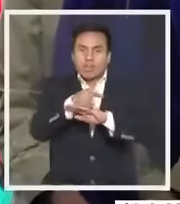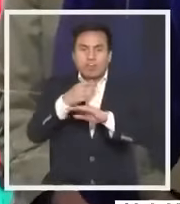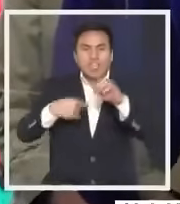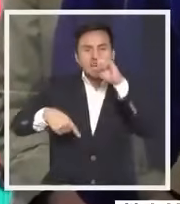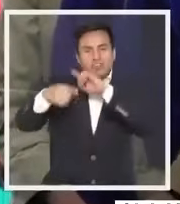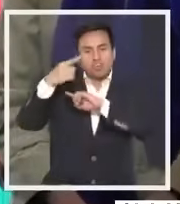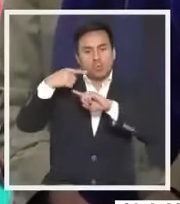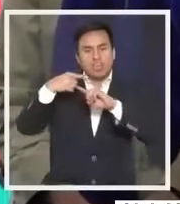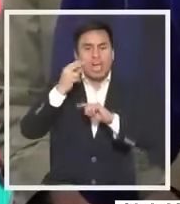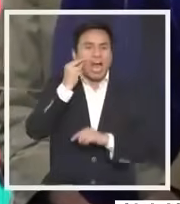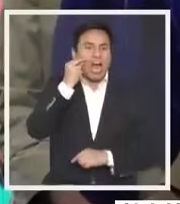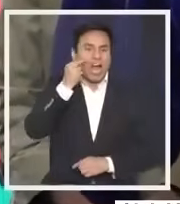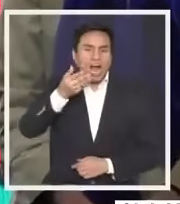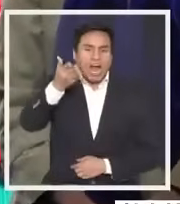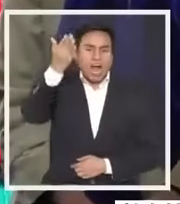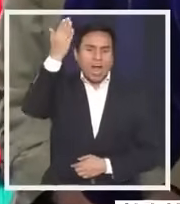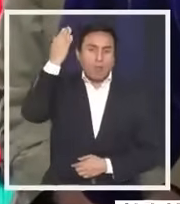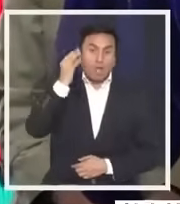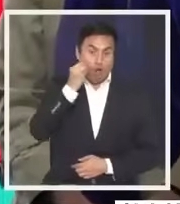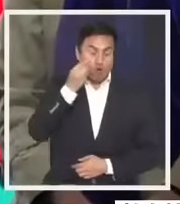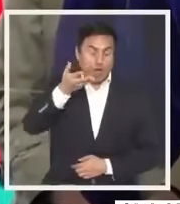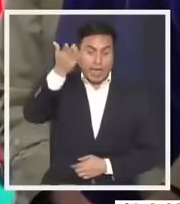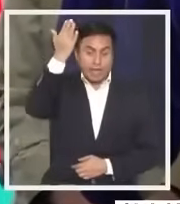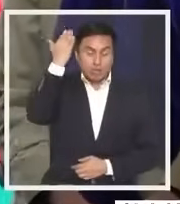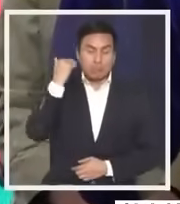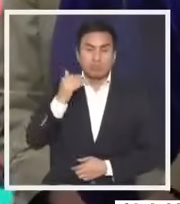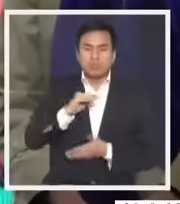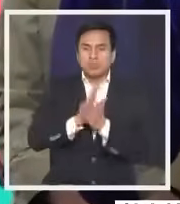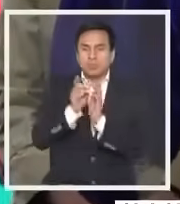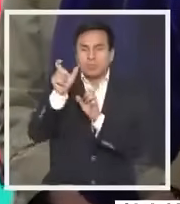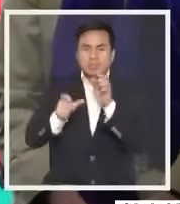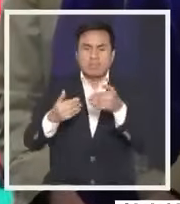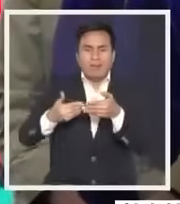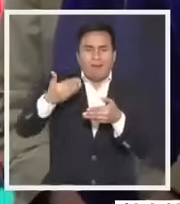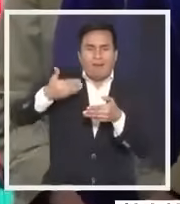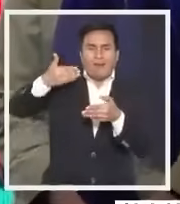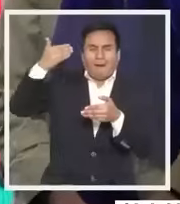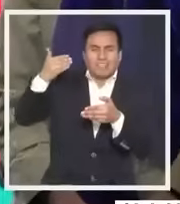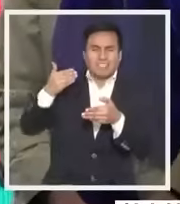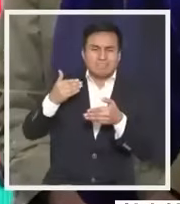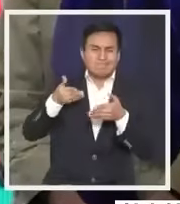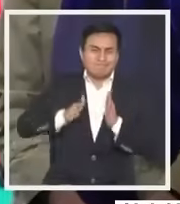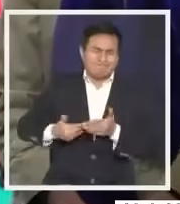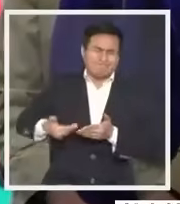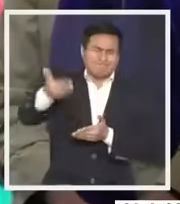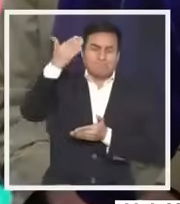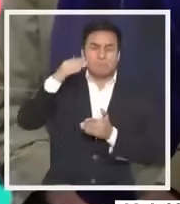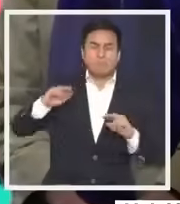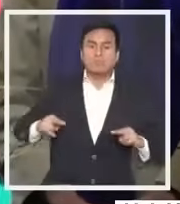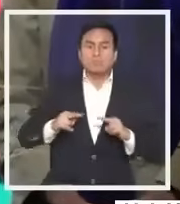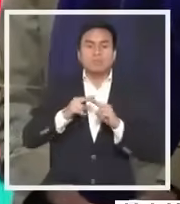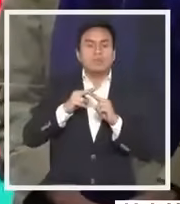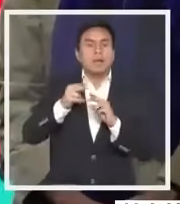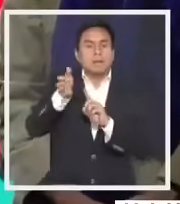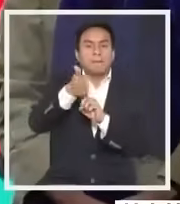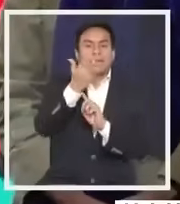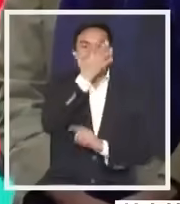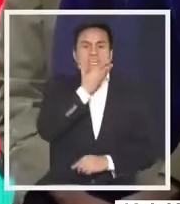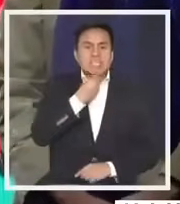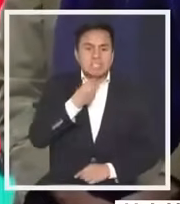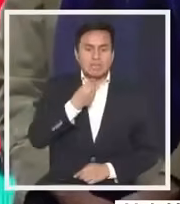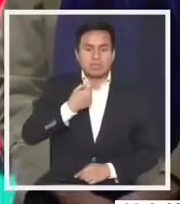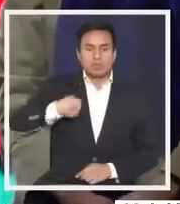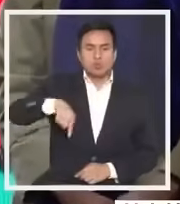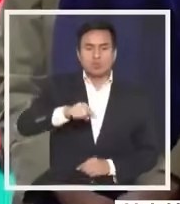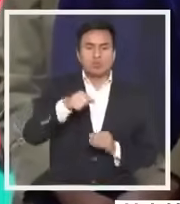historia de nuestros abuelos, de todos quienes nos antecedieron y quienes han construido esta patria linda de la cual